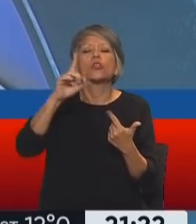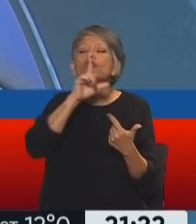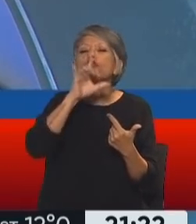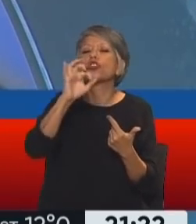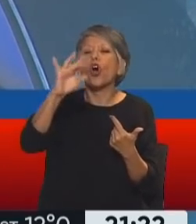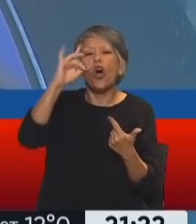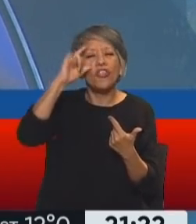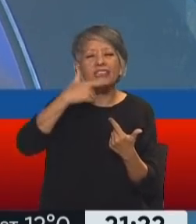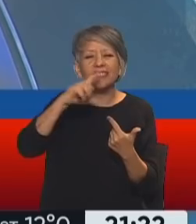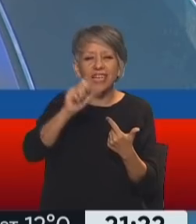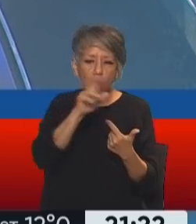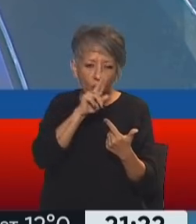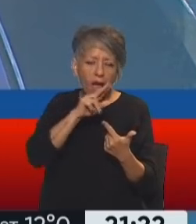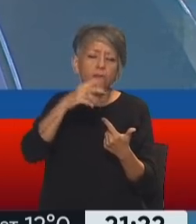Todesca,